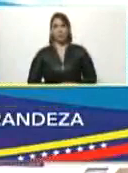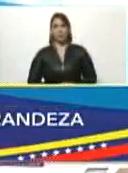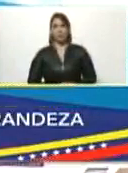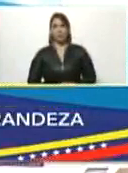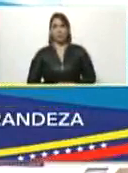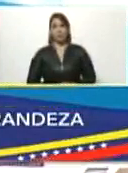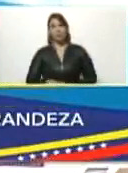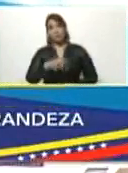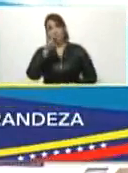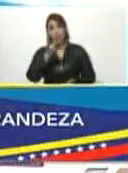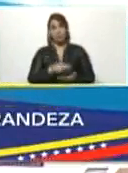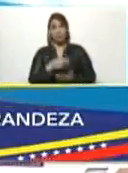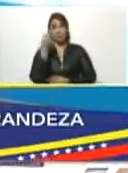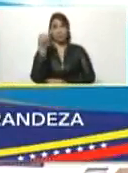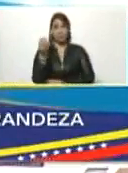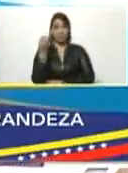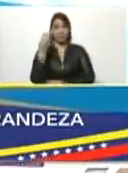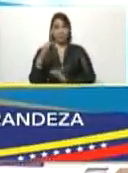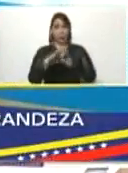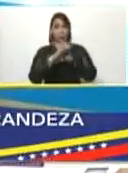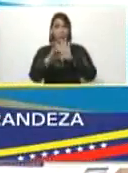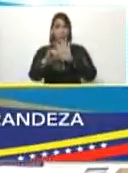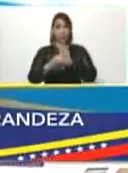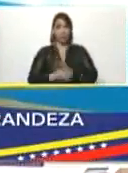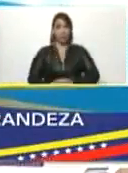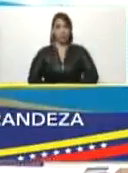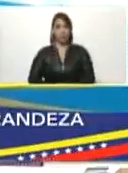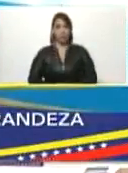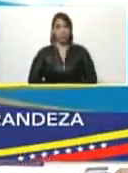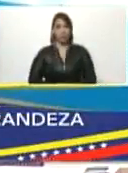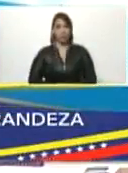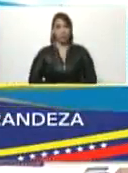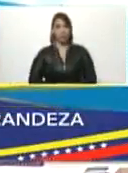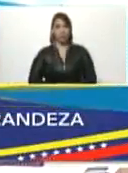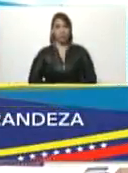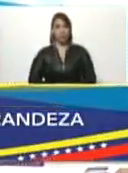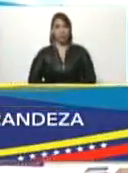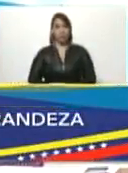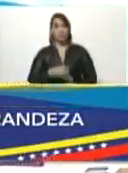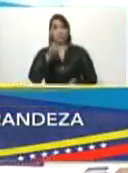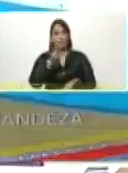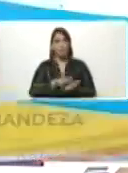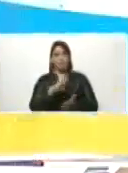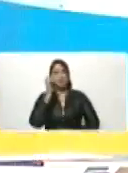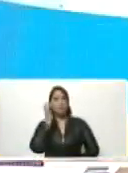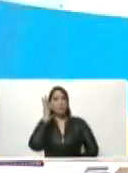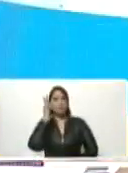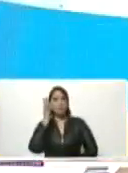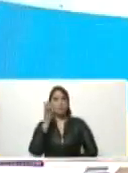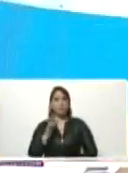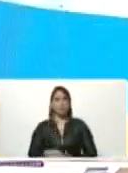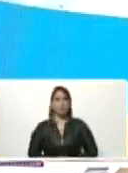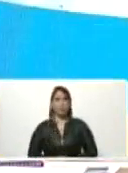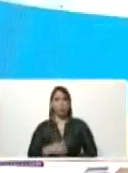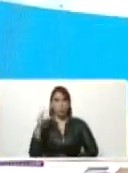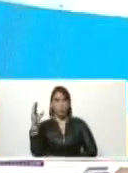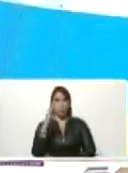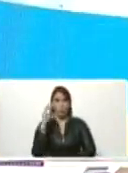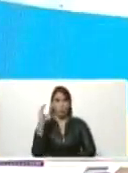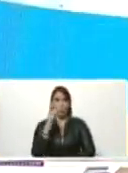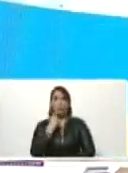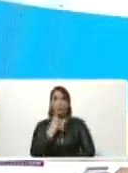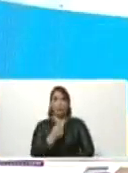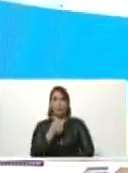y aprueba en el Congreso Constituyente de Angostura, aprueba la creación de Colombia y